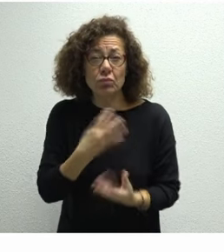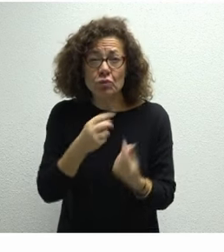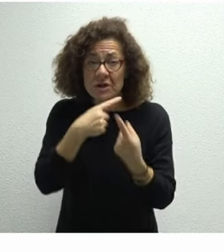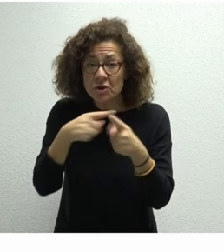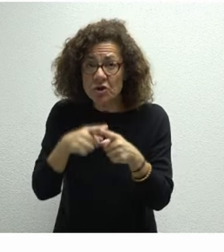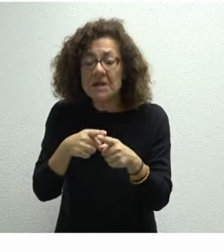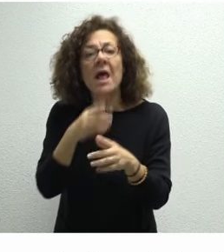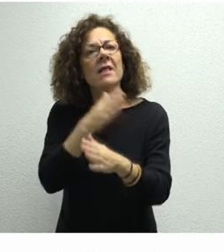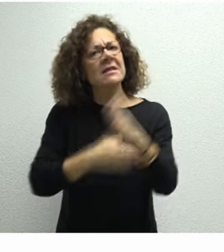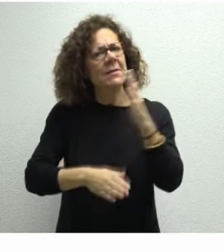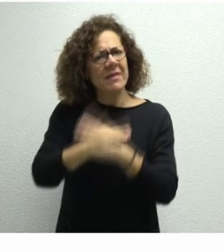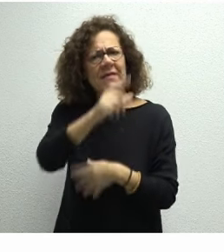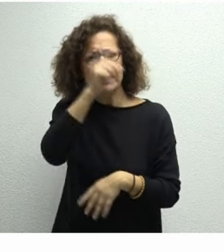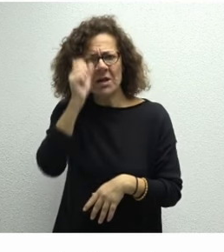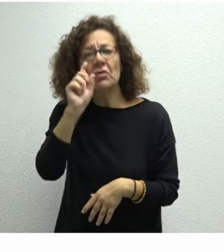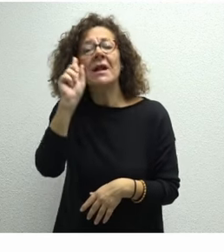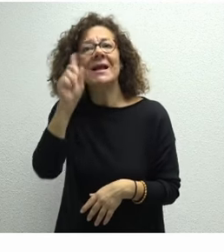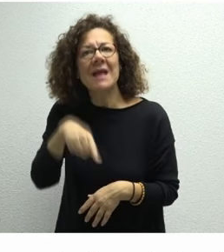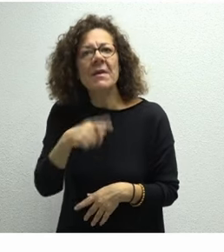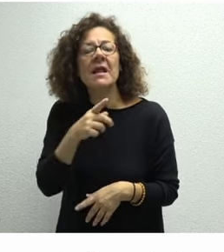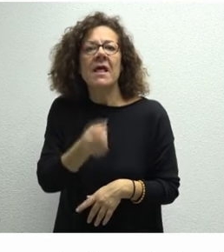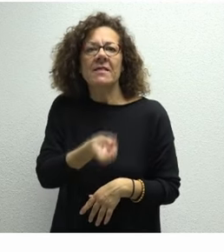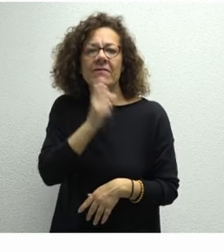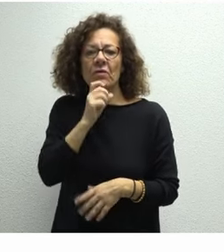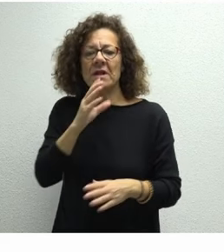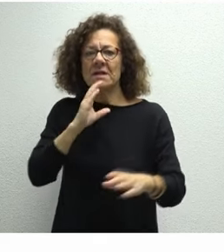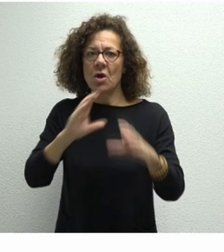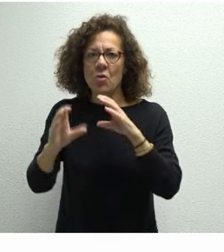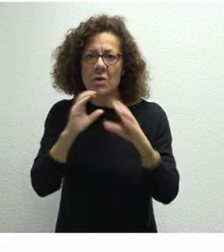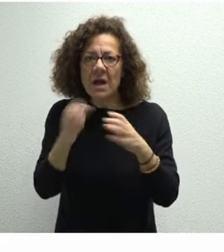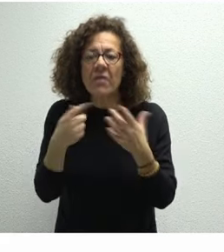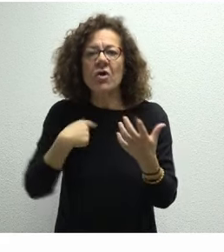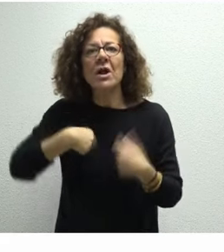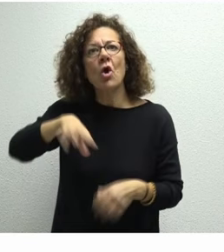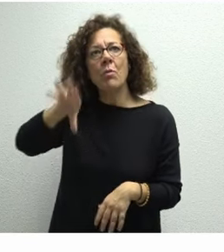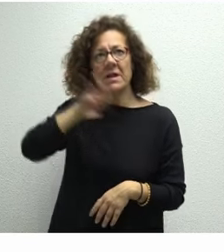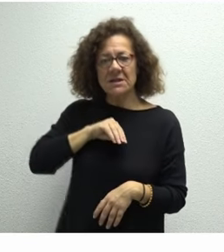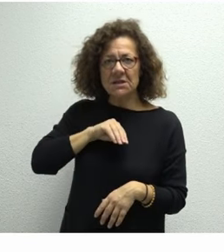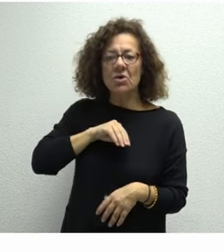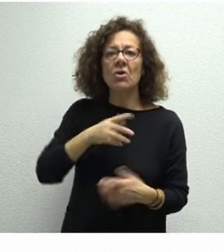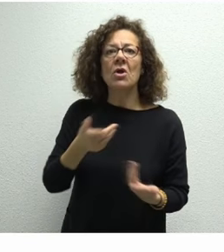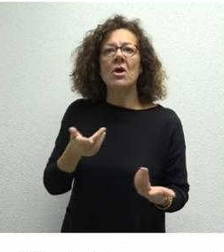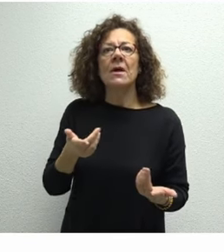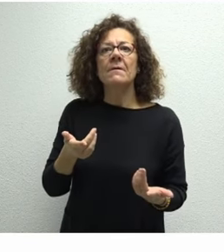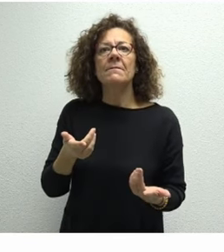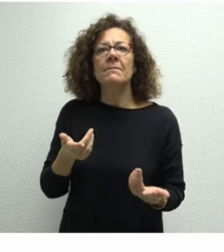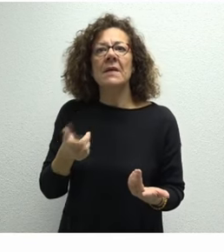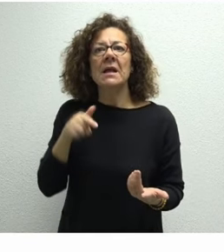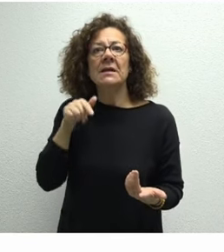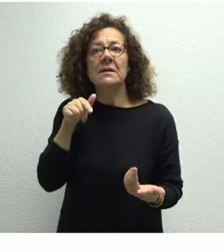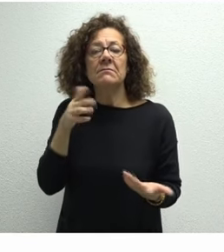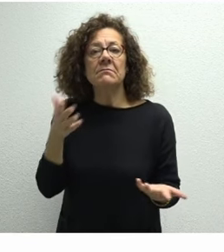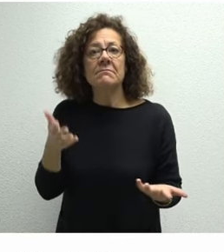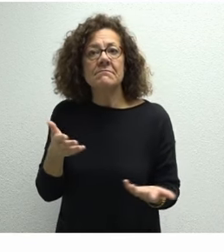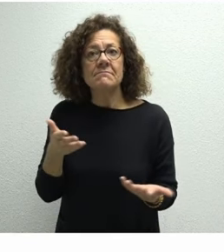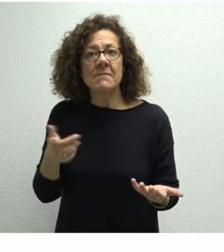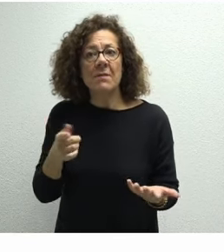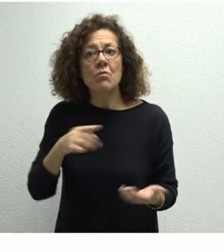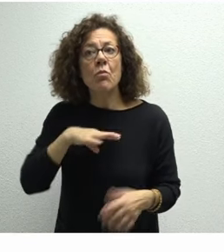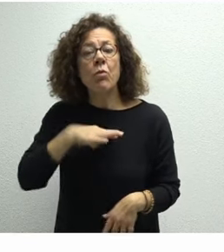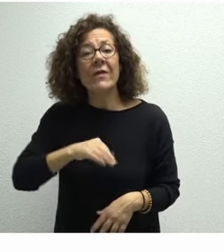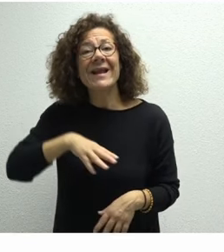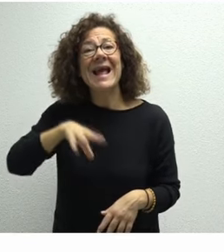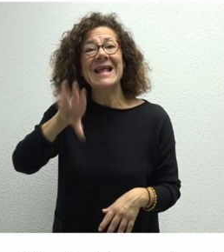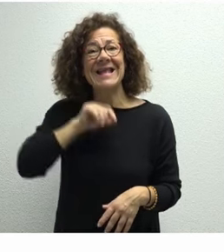solo la discapacidad intelectual sino las dificultades en la comunicación en la comprensión en en el Pues en eso en en en poder